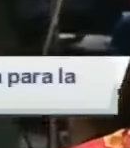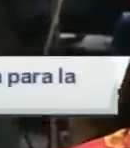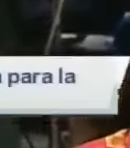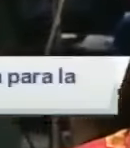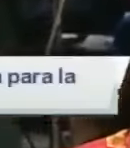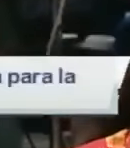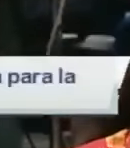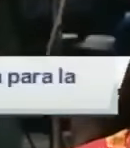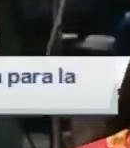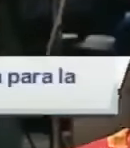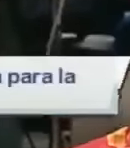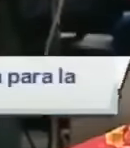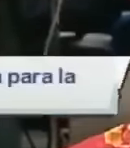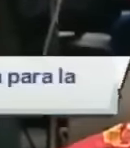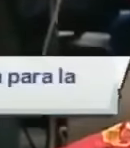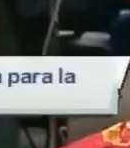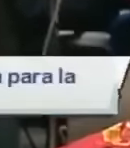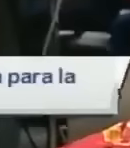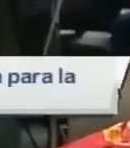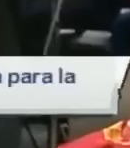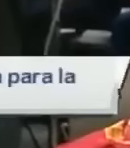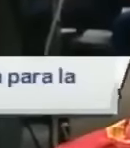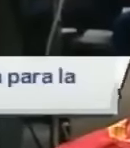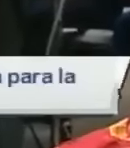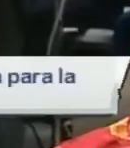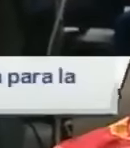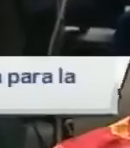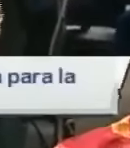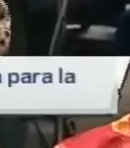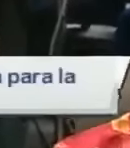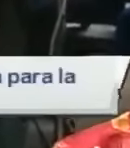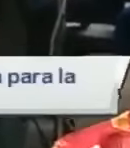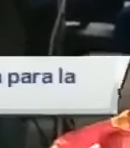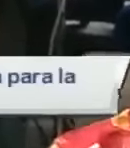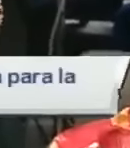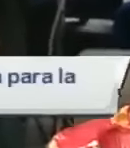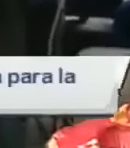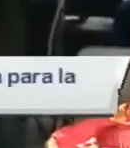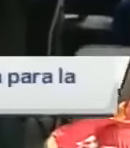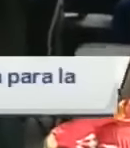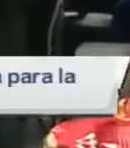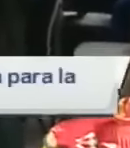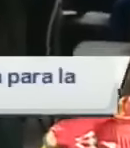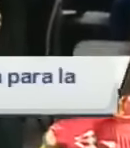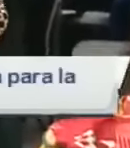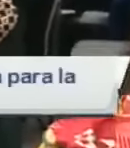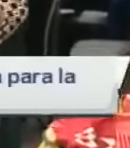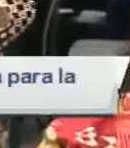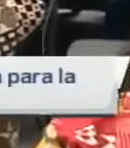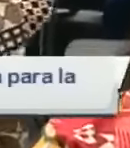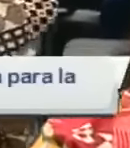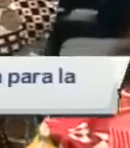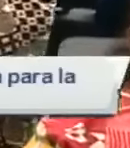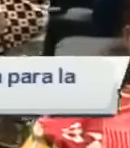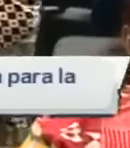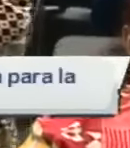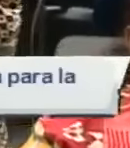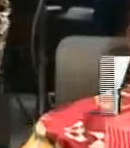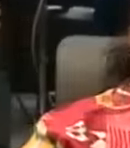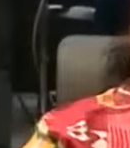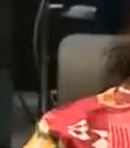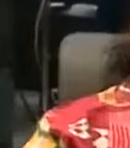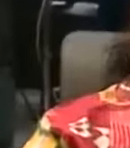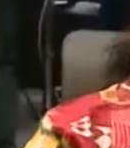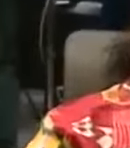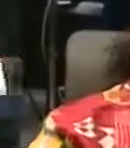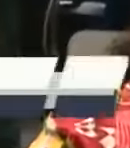haber participado activamente, con emoción, con entusiasmo, hay una palabra que nosotros los